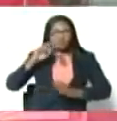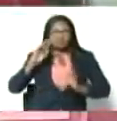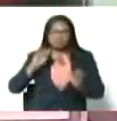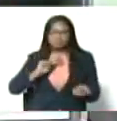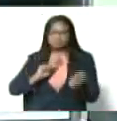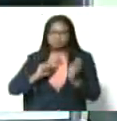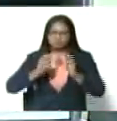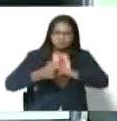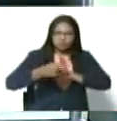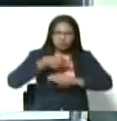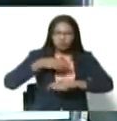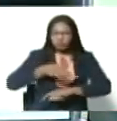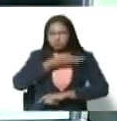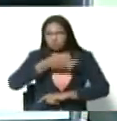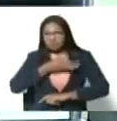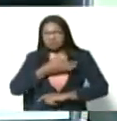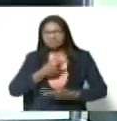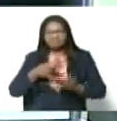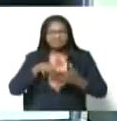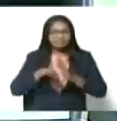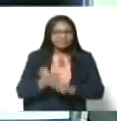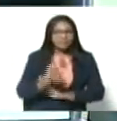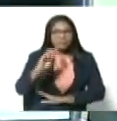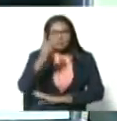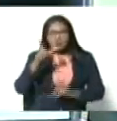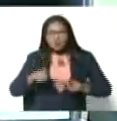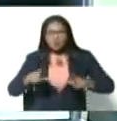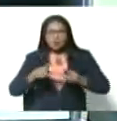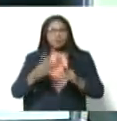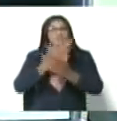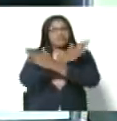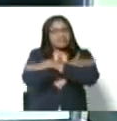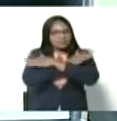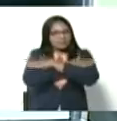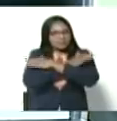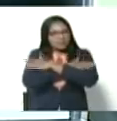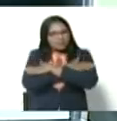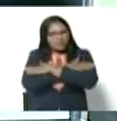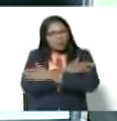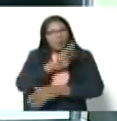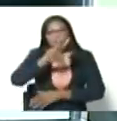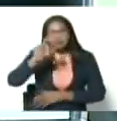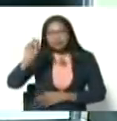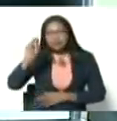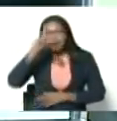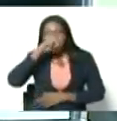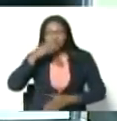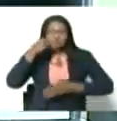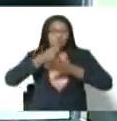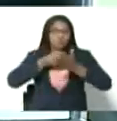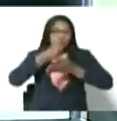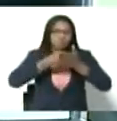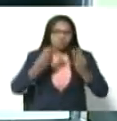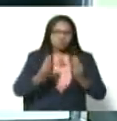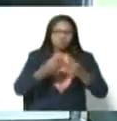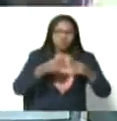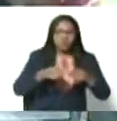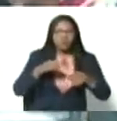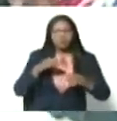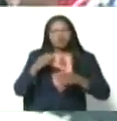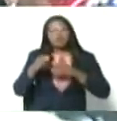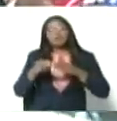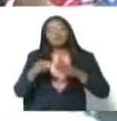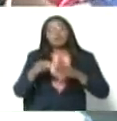de la sociedad, queríamos darle en primer lugar la felicitación por esos 30 años de lucha que usted tiene aquí a través del Metro de